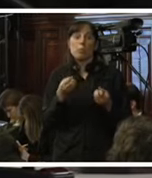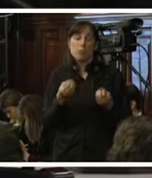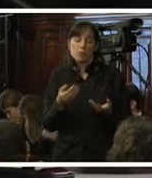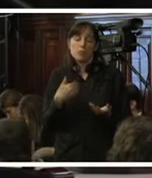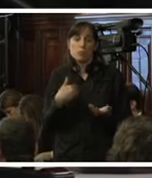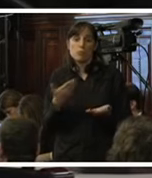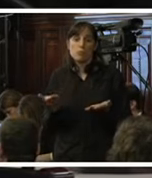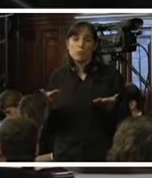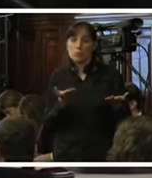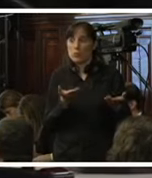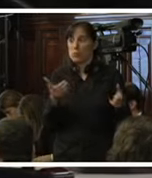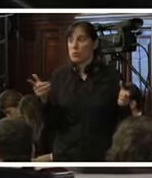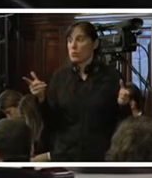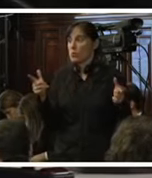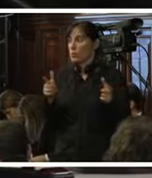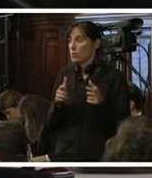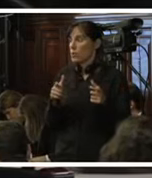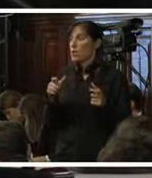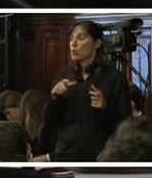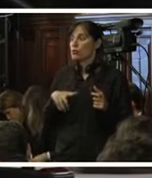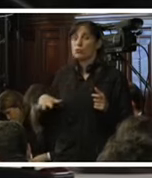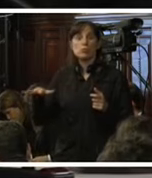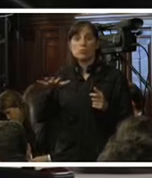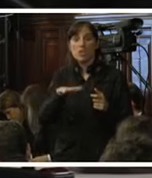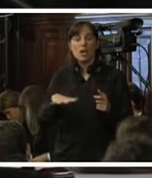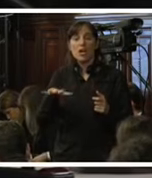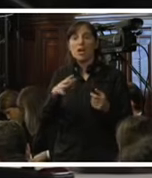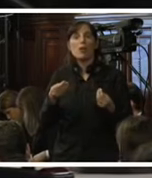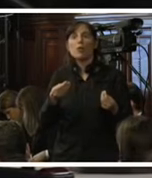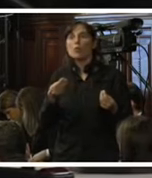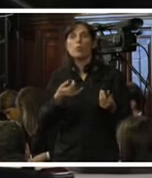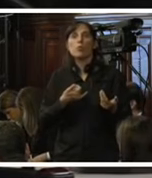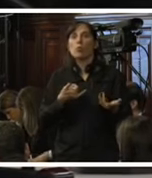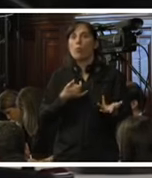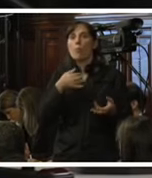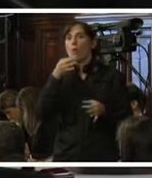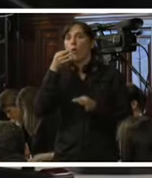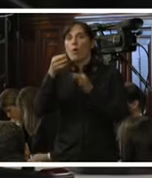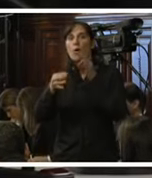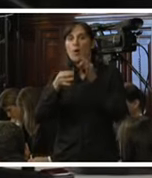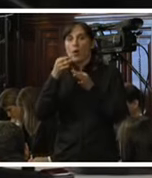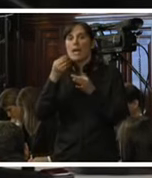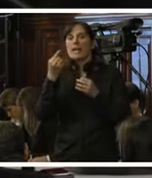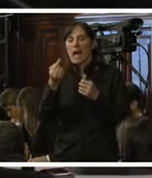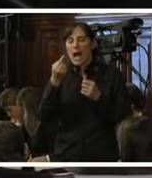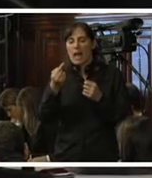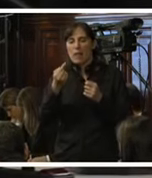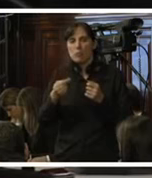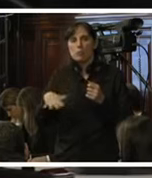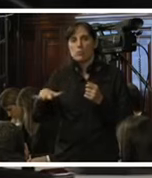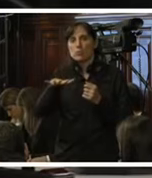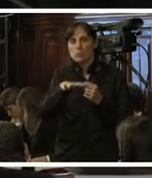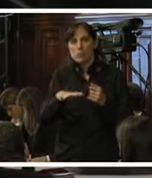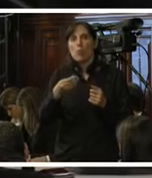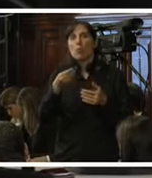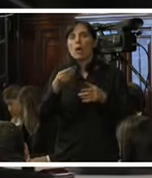invitación a los señores de la sociedad civil para que podamos explicarles caso por caso las tramitaciones